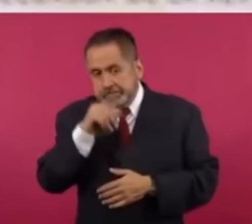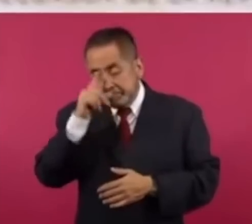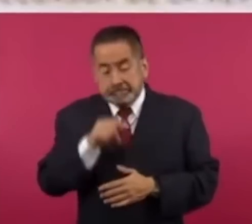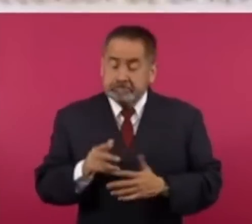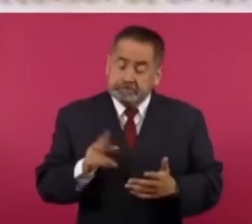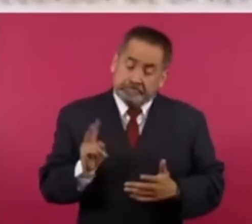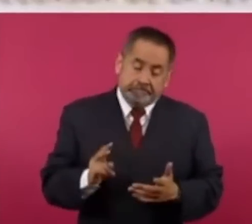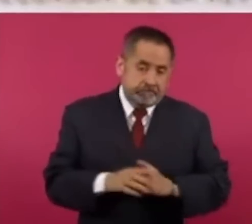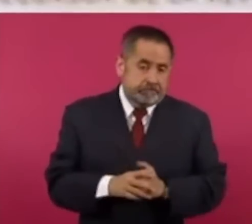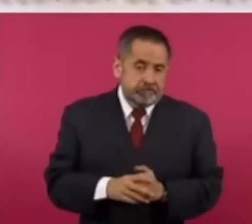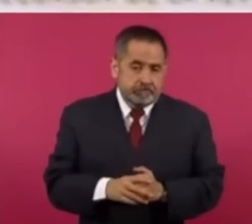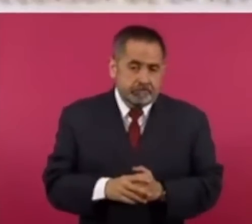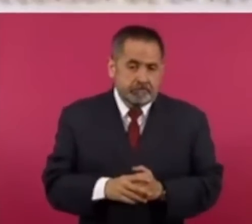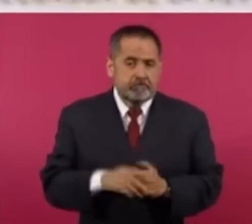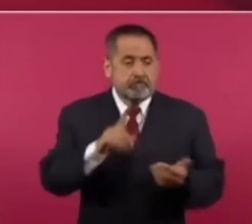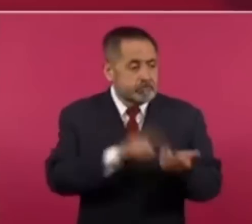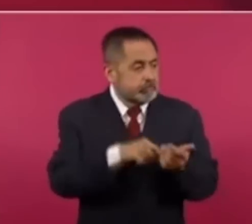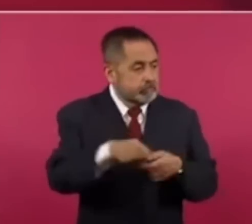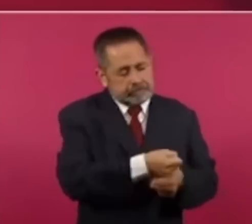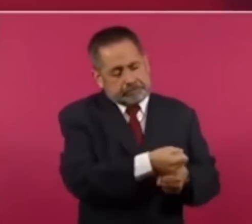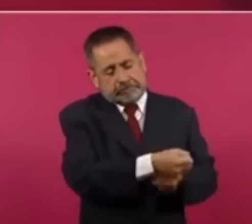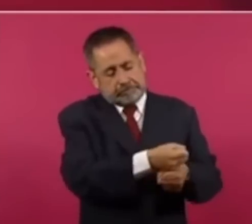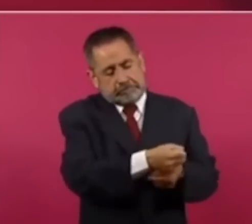y está demostrado que fueron torturados.